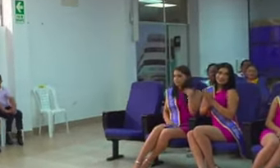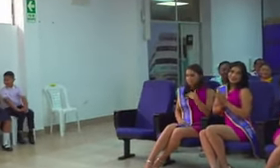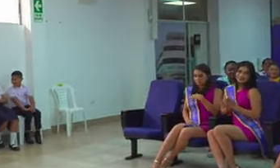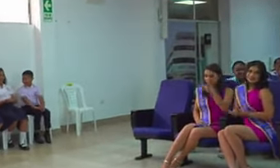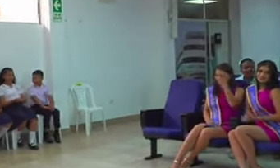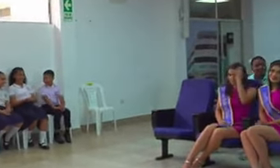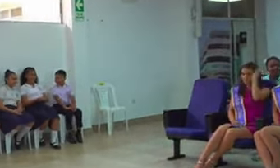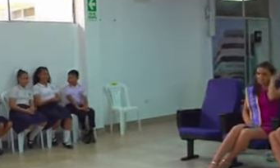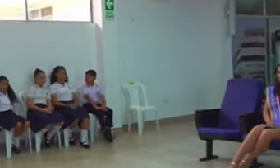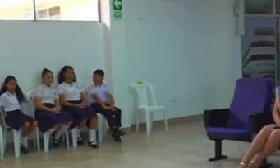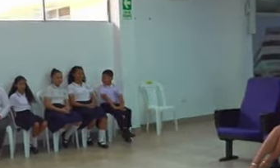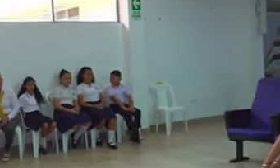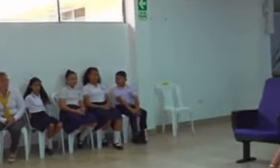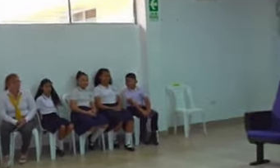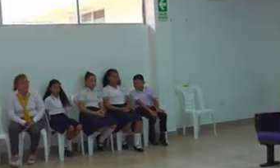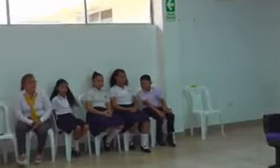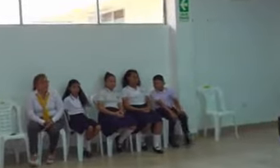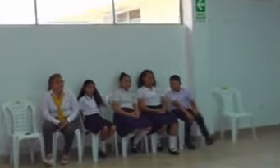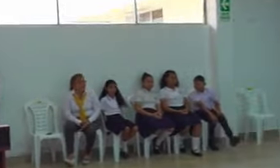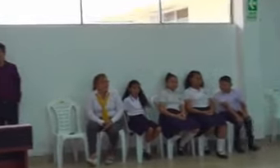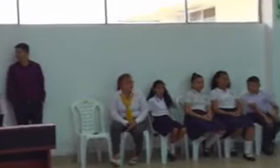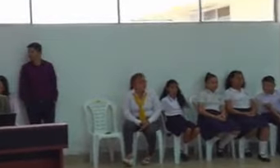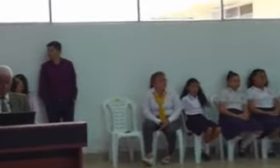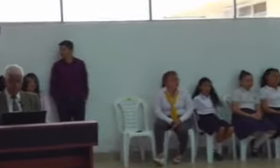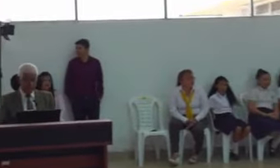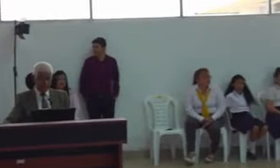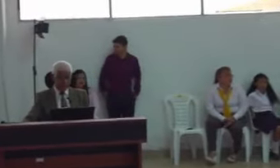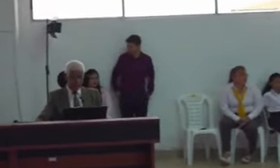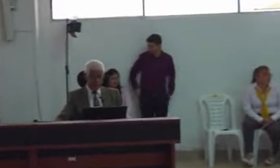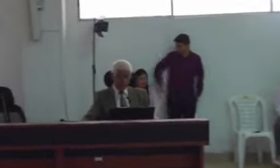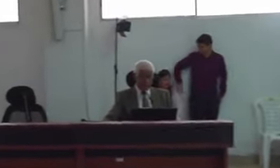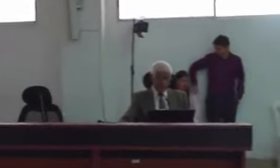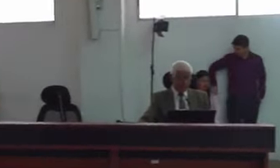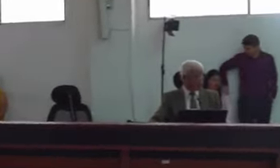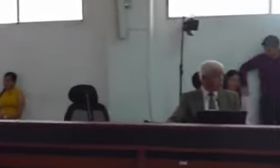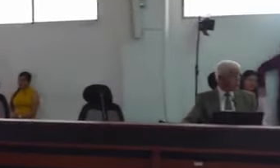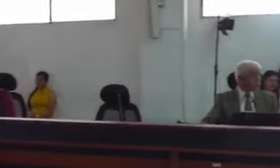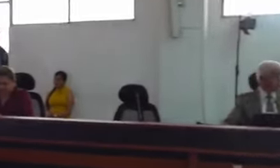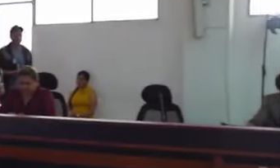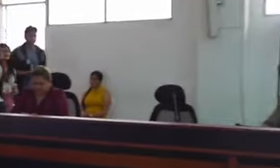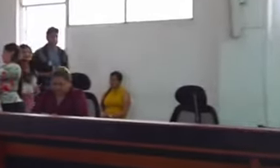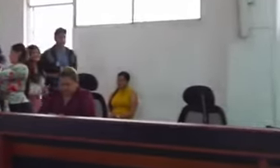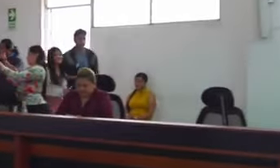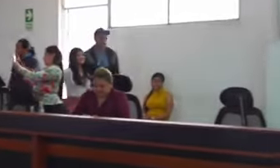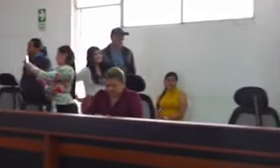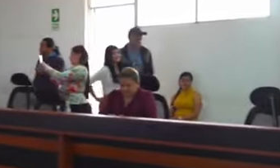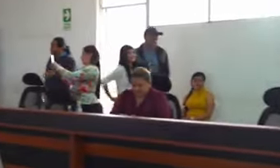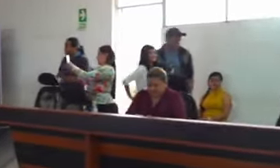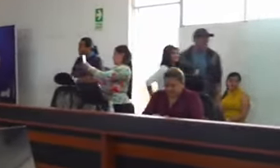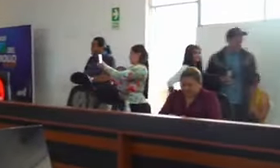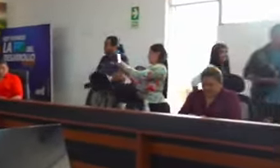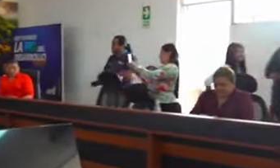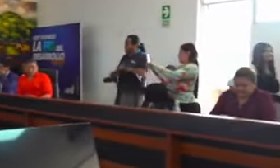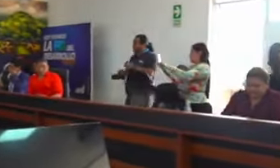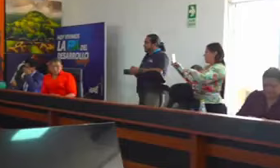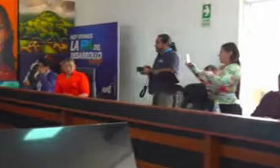Bueno, bienvenidas. Y la última candidata, creo que es pariente mía, Erazo dijo.